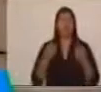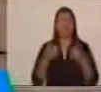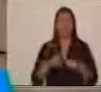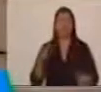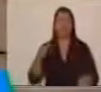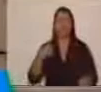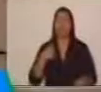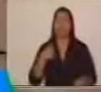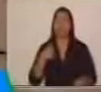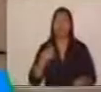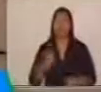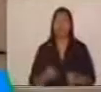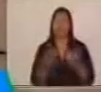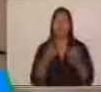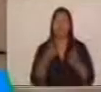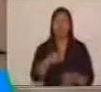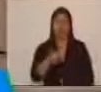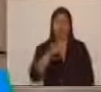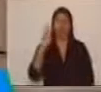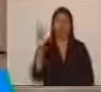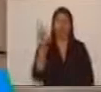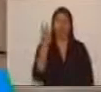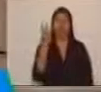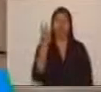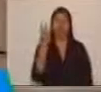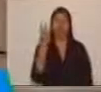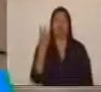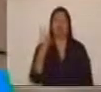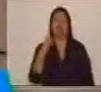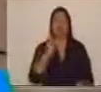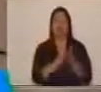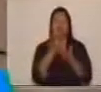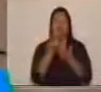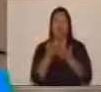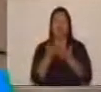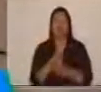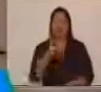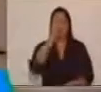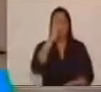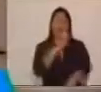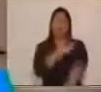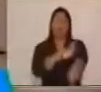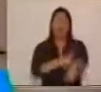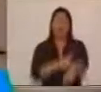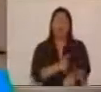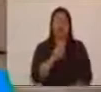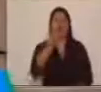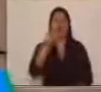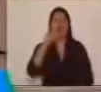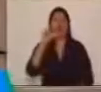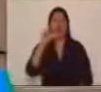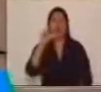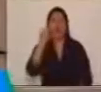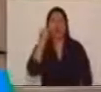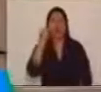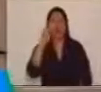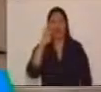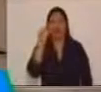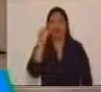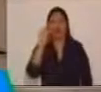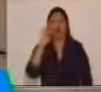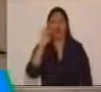3 obras literarias. Busque. Quiero que me determine un narrativo, un lírico y un dramático. Va a